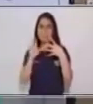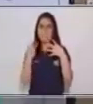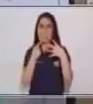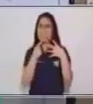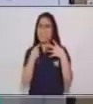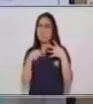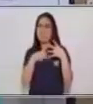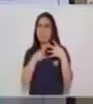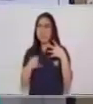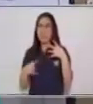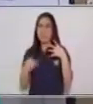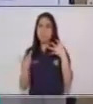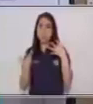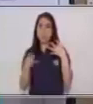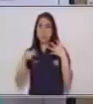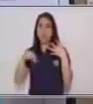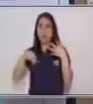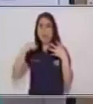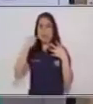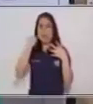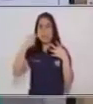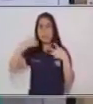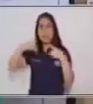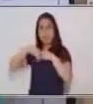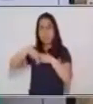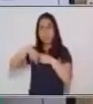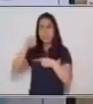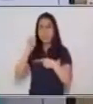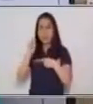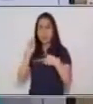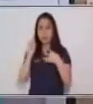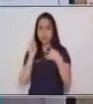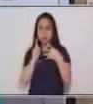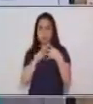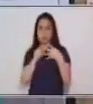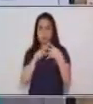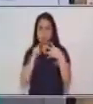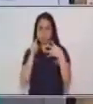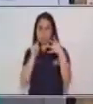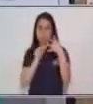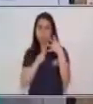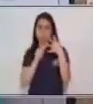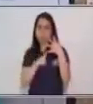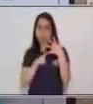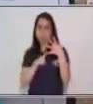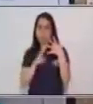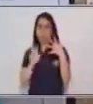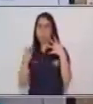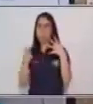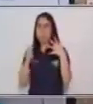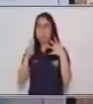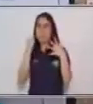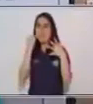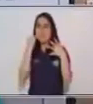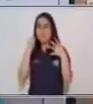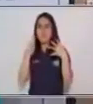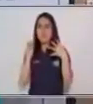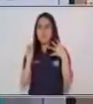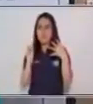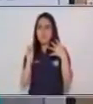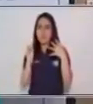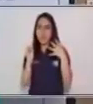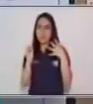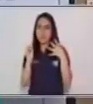de niño, y o de vivo. Por eso se dice que es una rima asonante. En la palabra